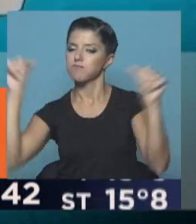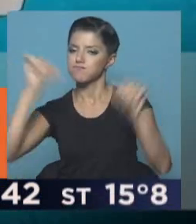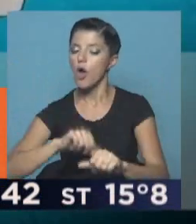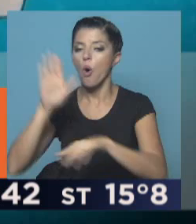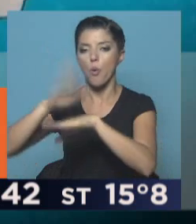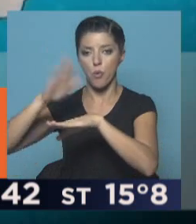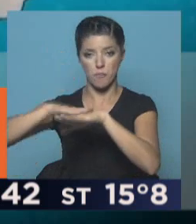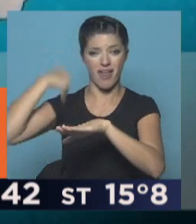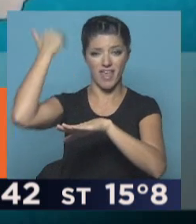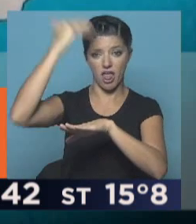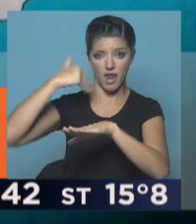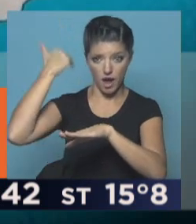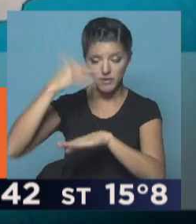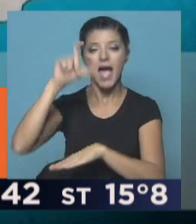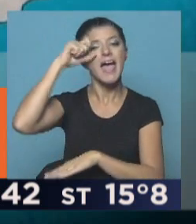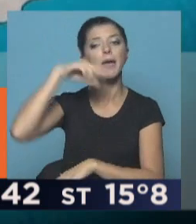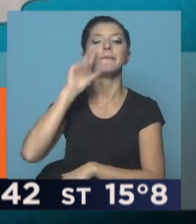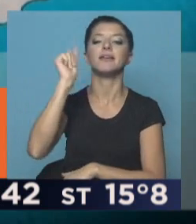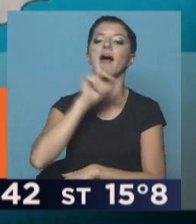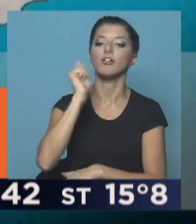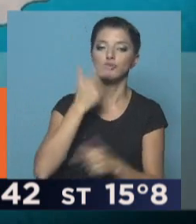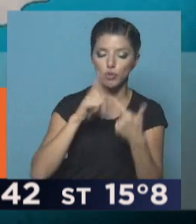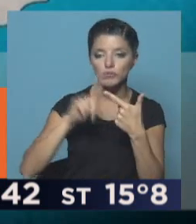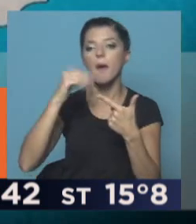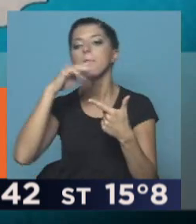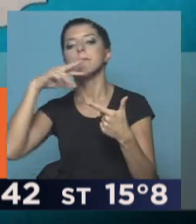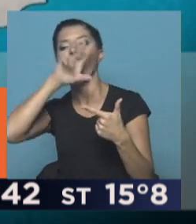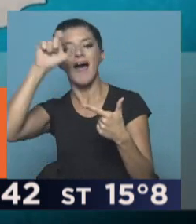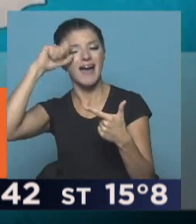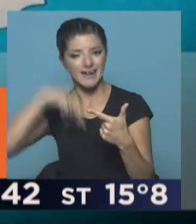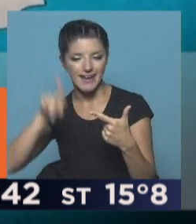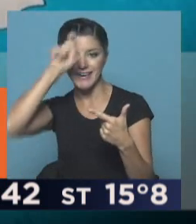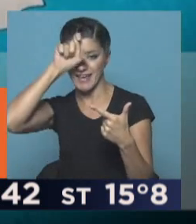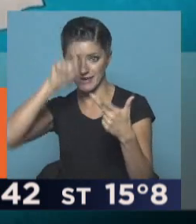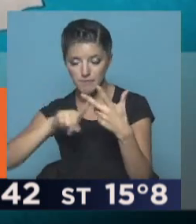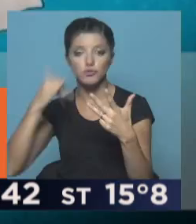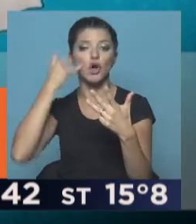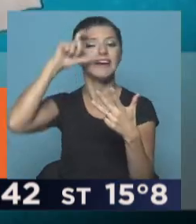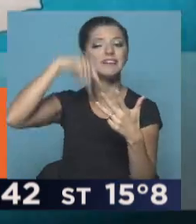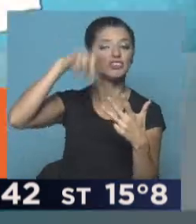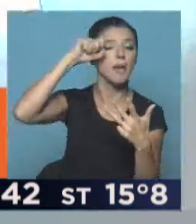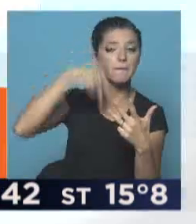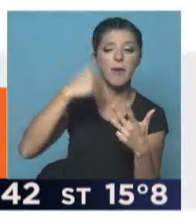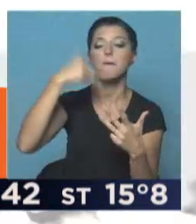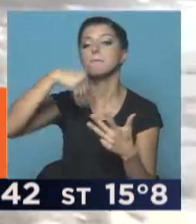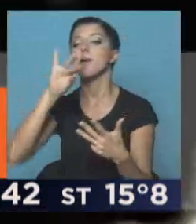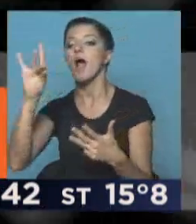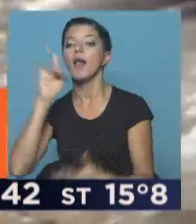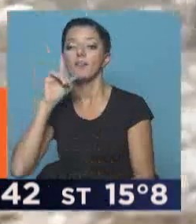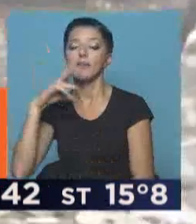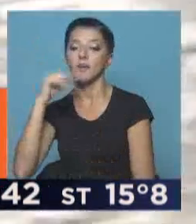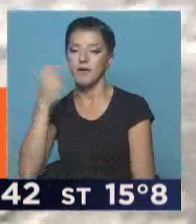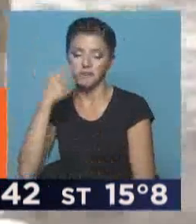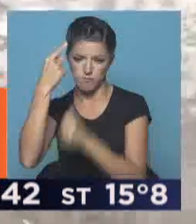Arabia Saudita, Emiratos Árabes Unidos, Bahrein, Egipto, Yemen, las Maldivas y Mauritania. Le